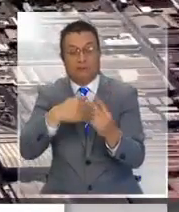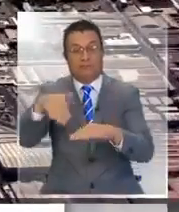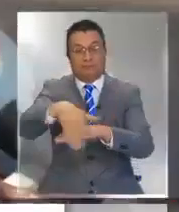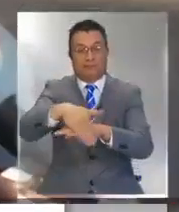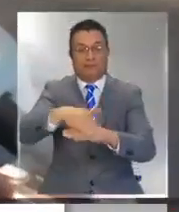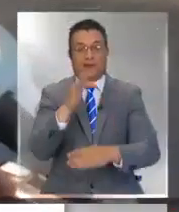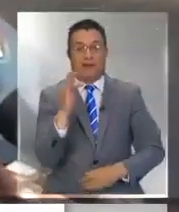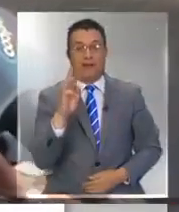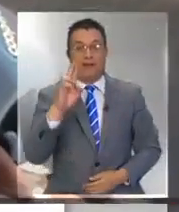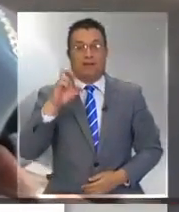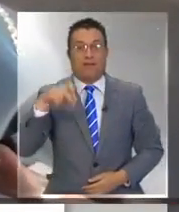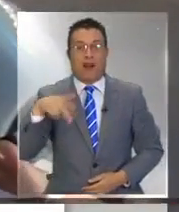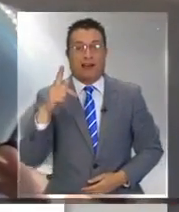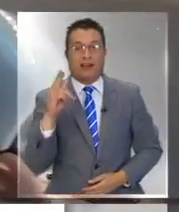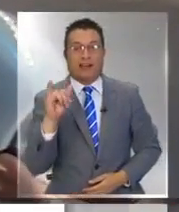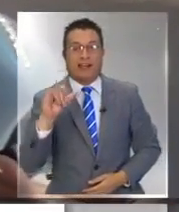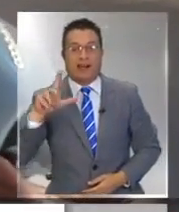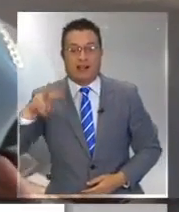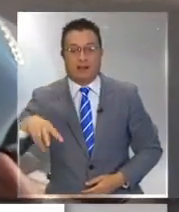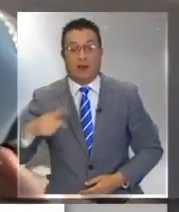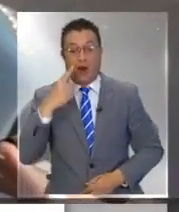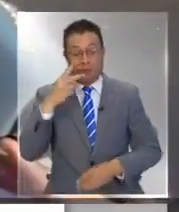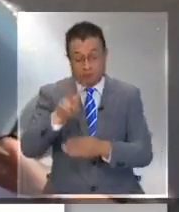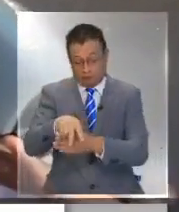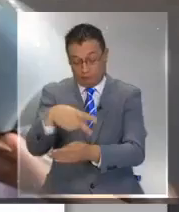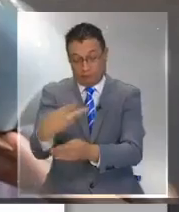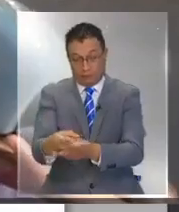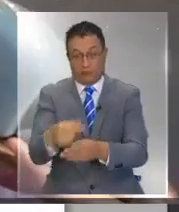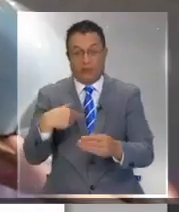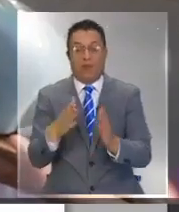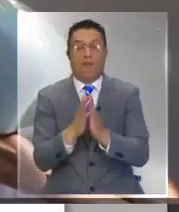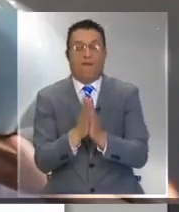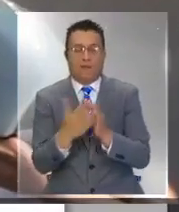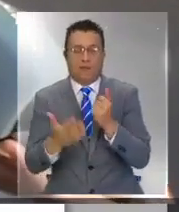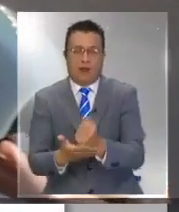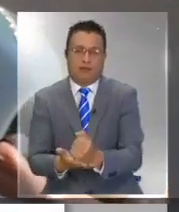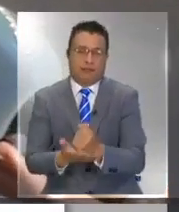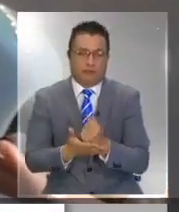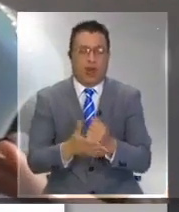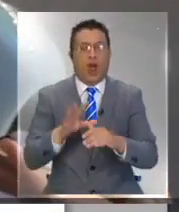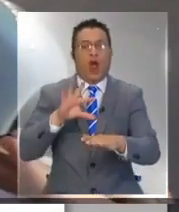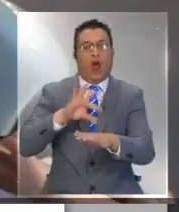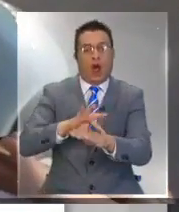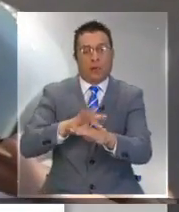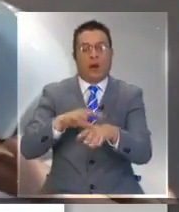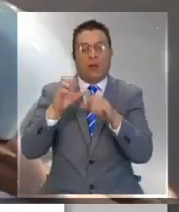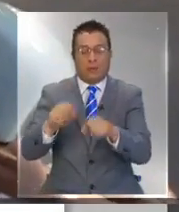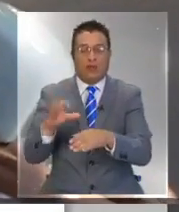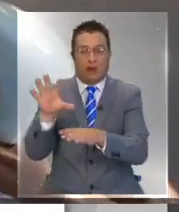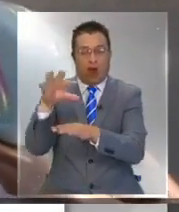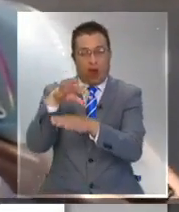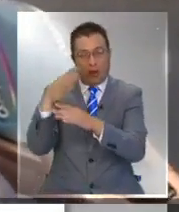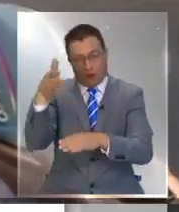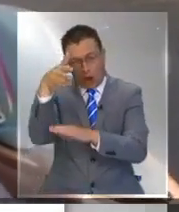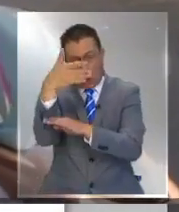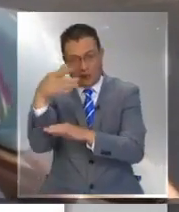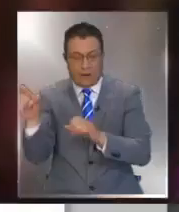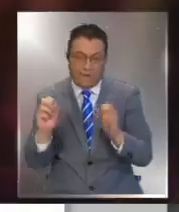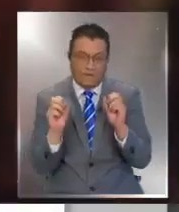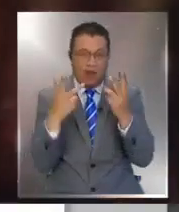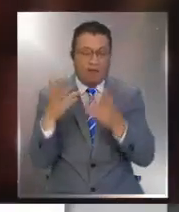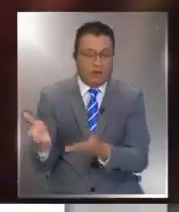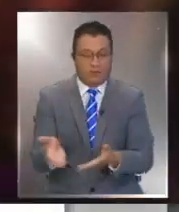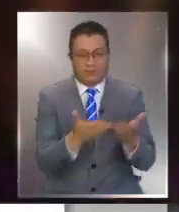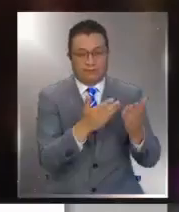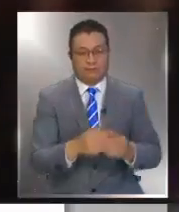Franklin. Yo lo encontré al caballero tendido en el piso y que por favor me suplicaba que lo llevara al hospital para que así pudiera ser atendido y salvarle la vida más que